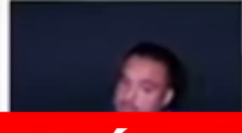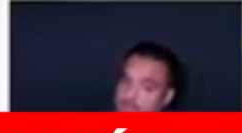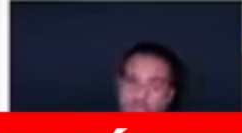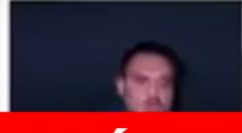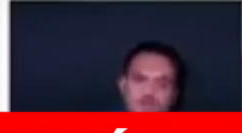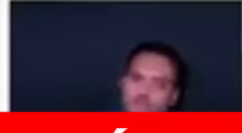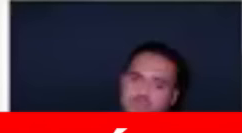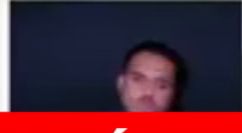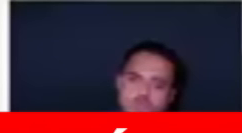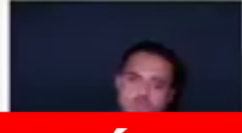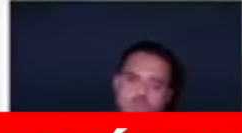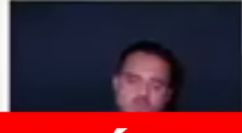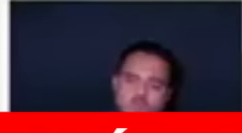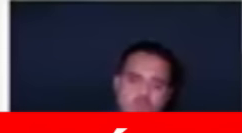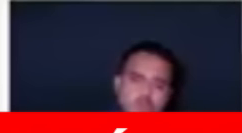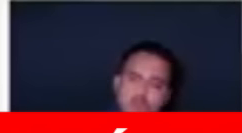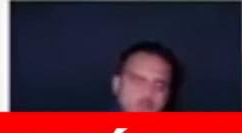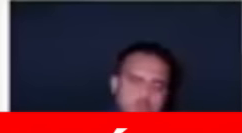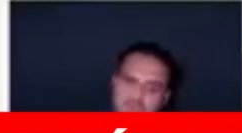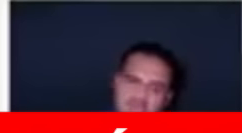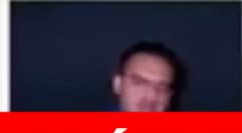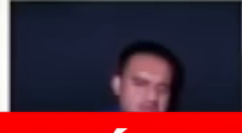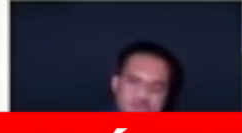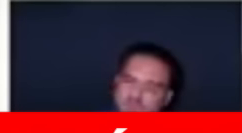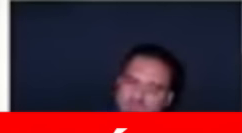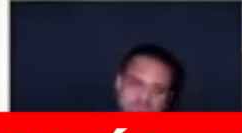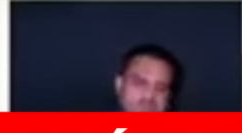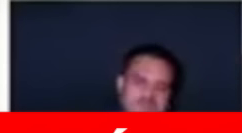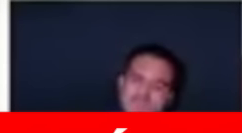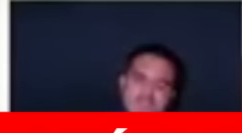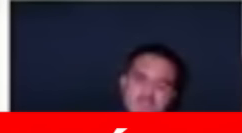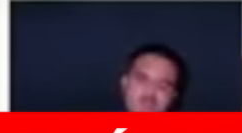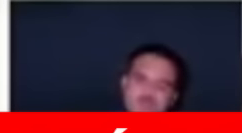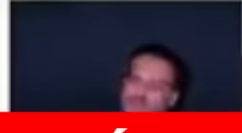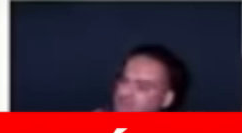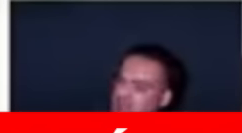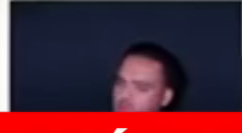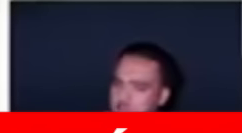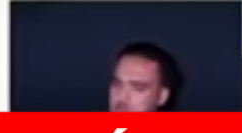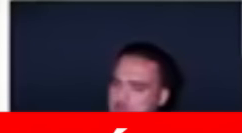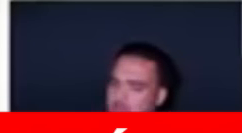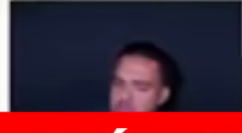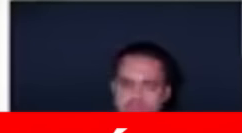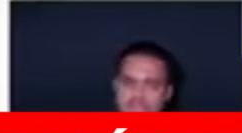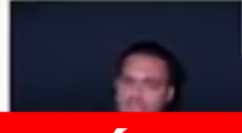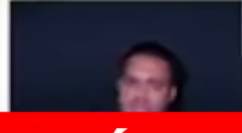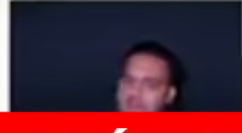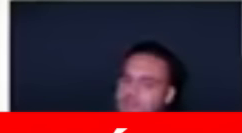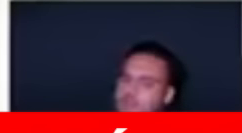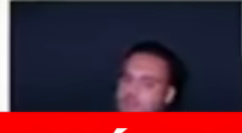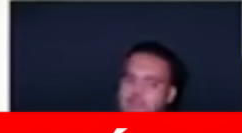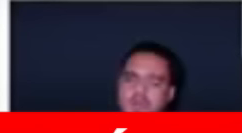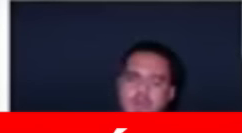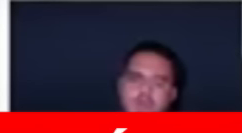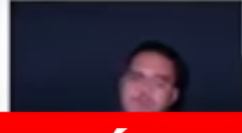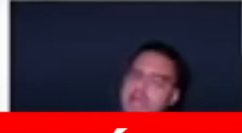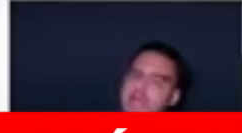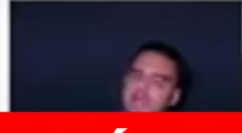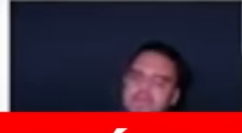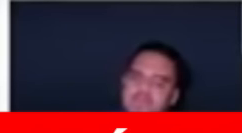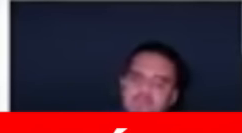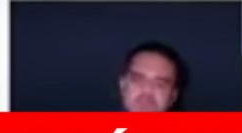moda. No es algo que salga en una encuesta y que lo hagas porque te conviene y si no,